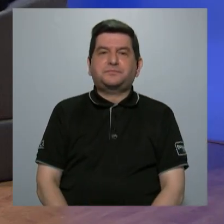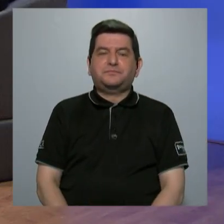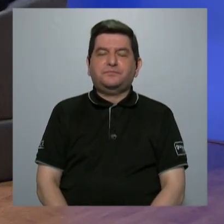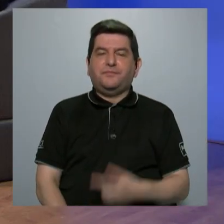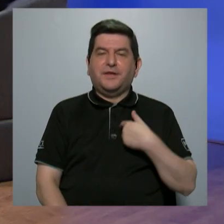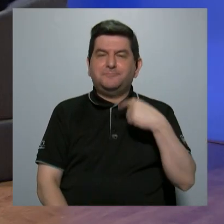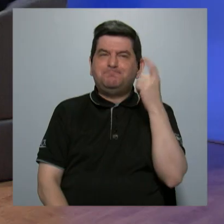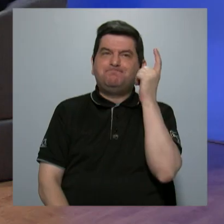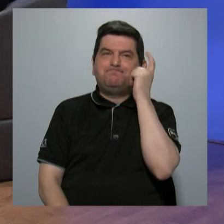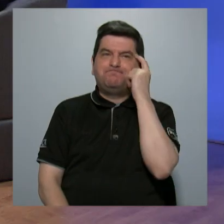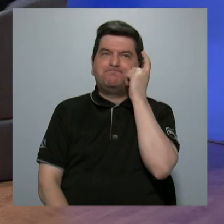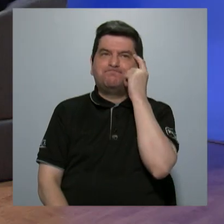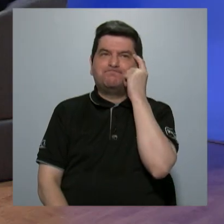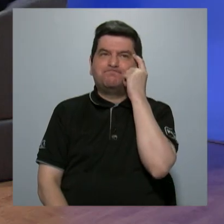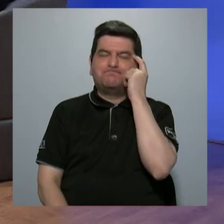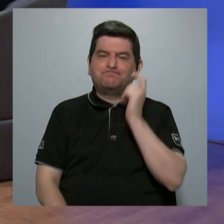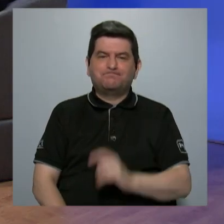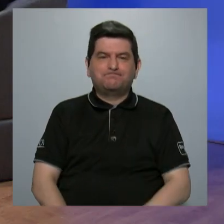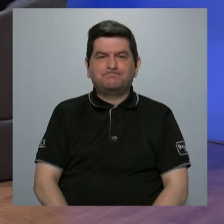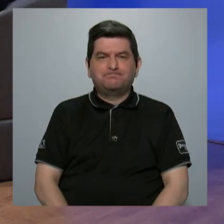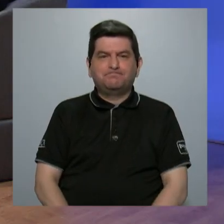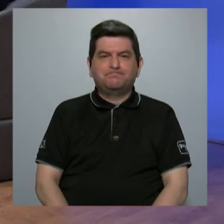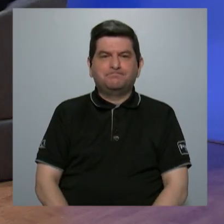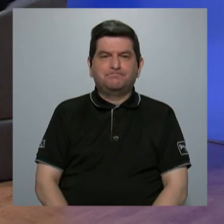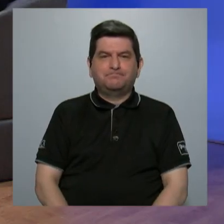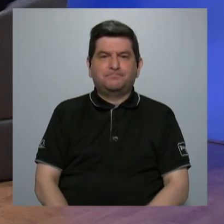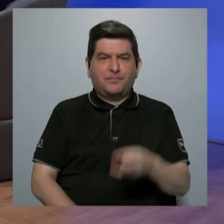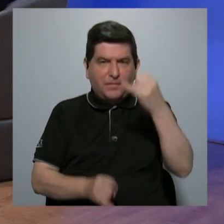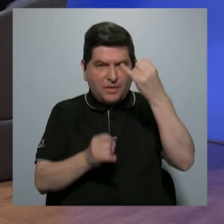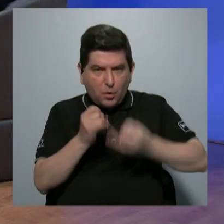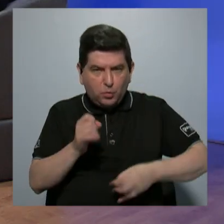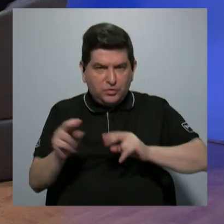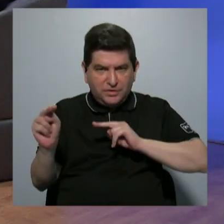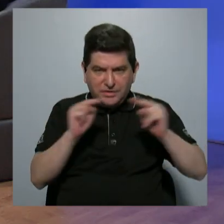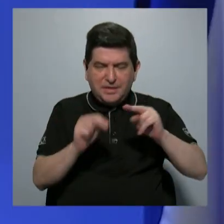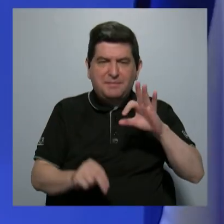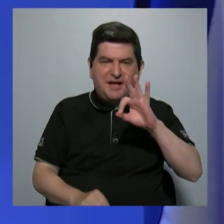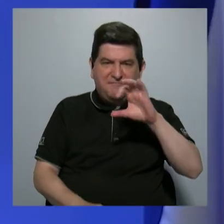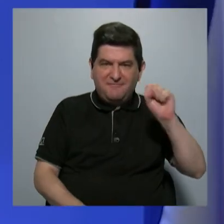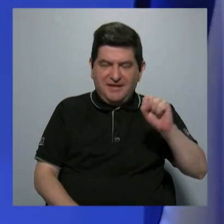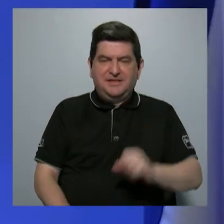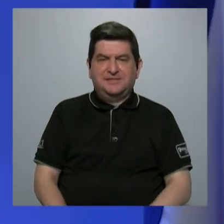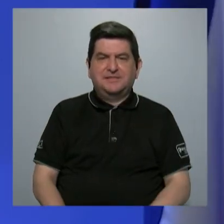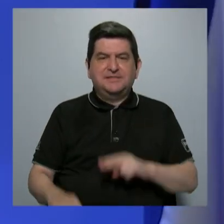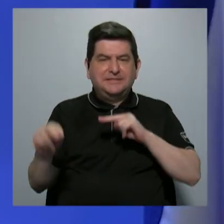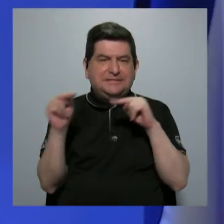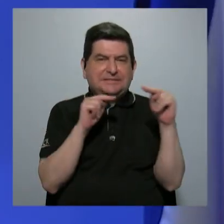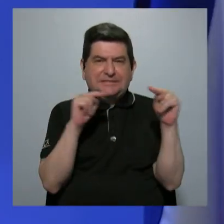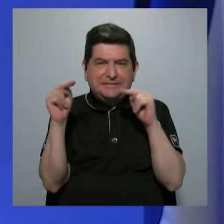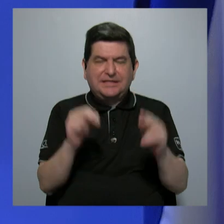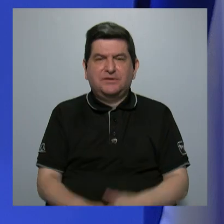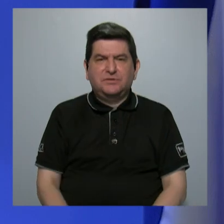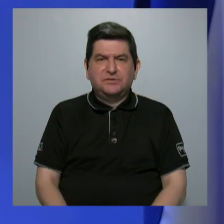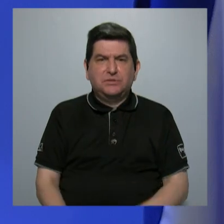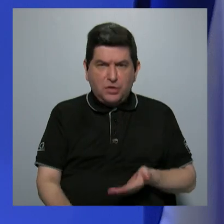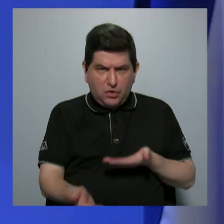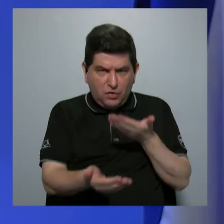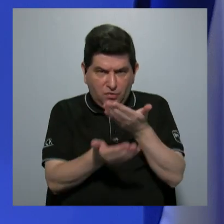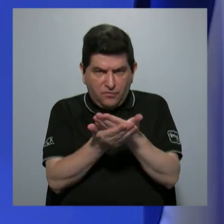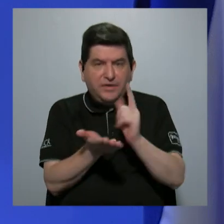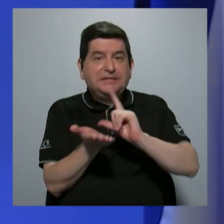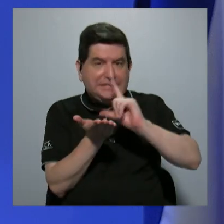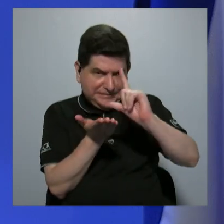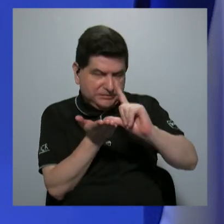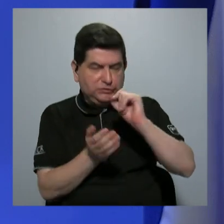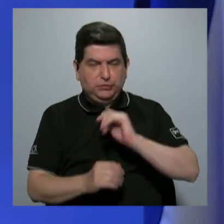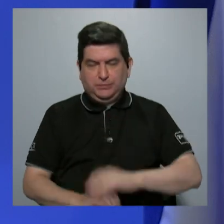Yo pienso que esta última negociación del FES es una negociación que nos ofrece muchísimas